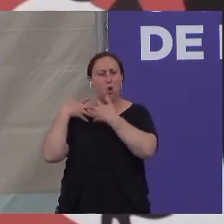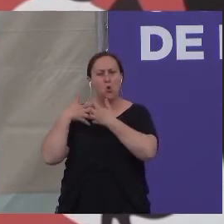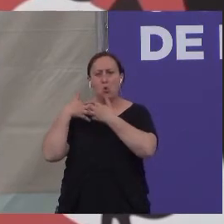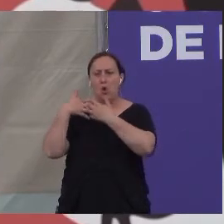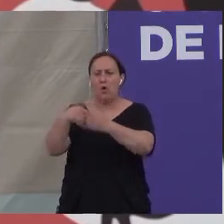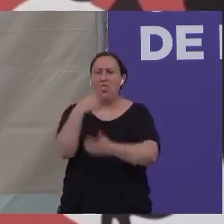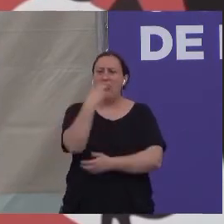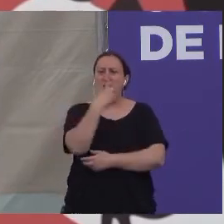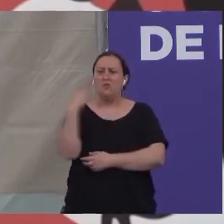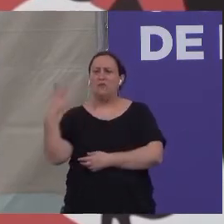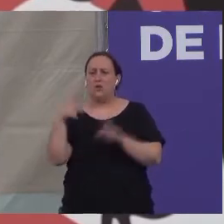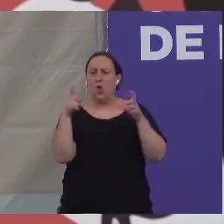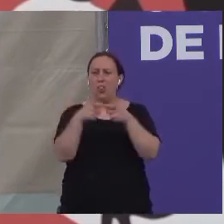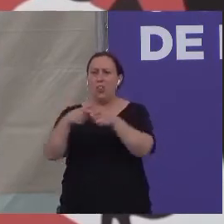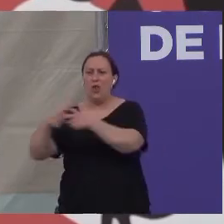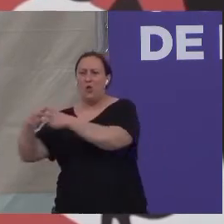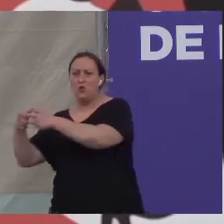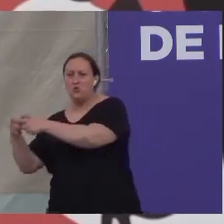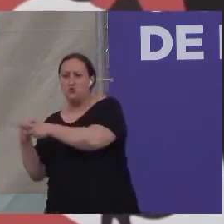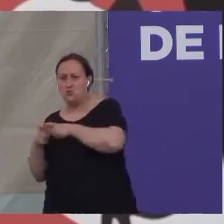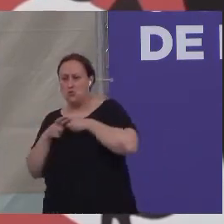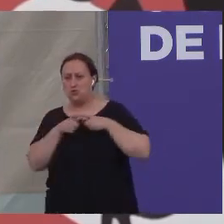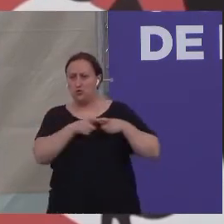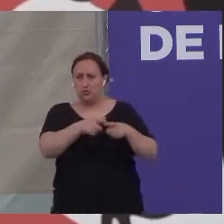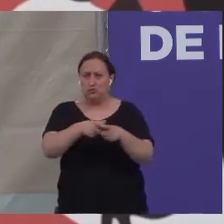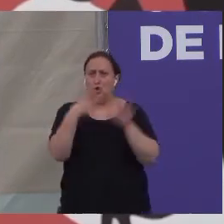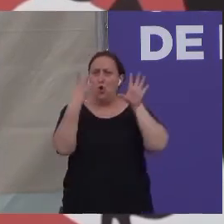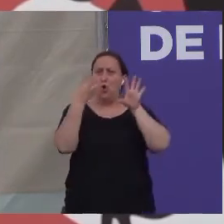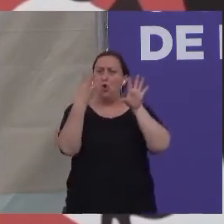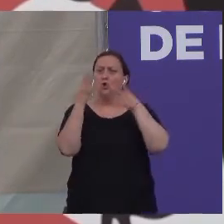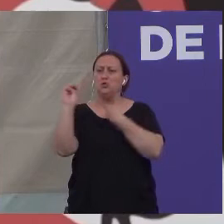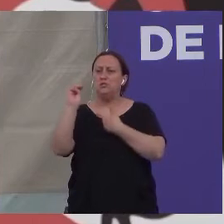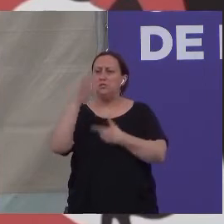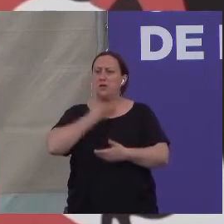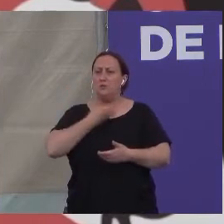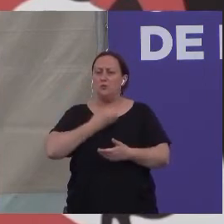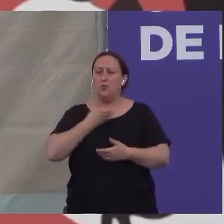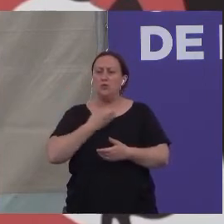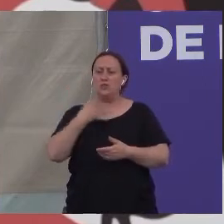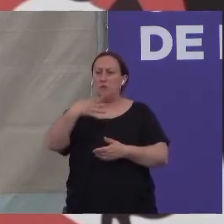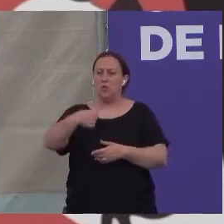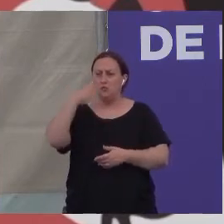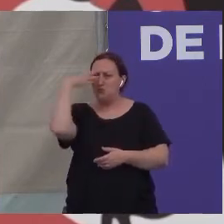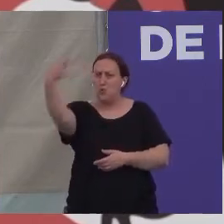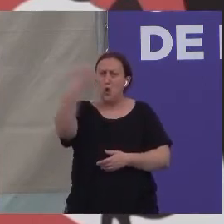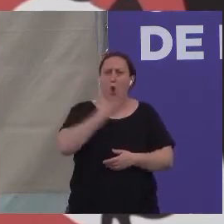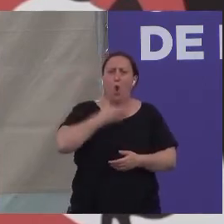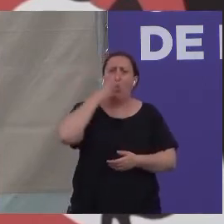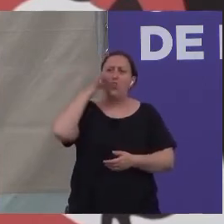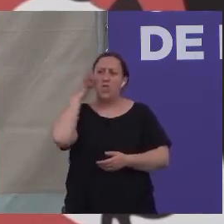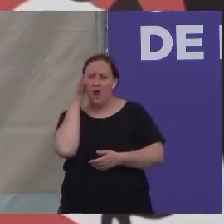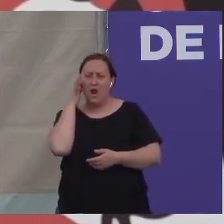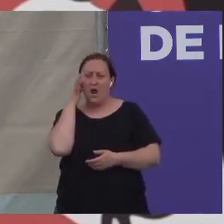122 círculos activados, 80 municipios con concejales y concejalas, pero queremos más, no